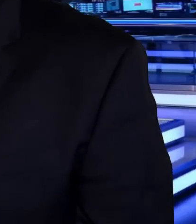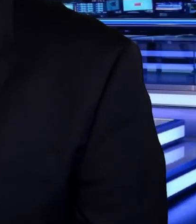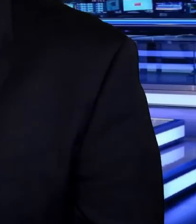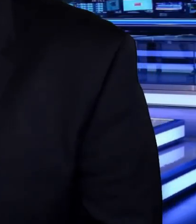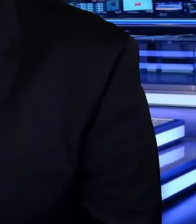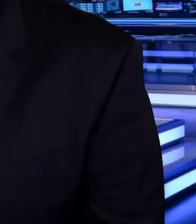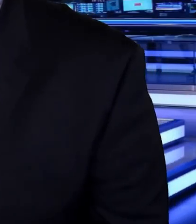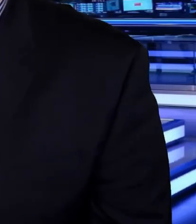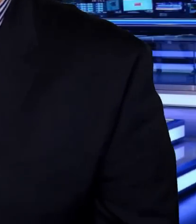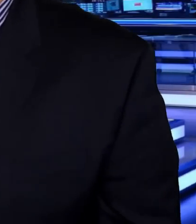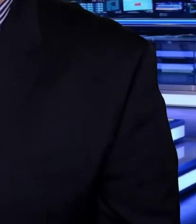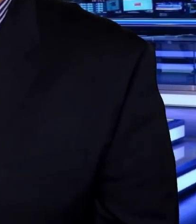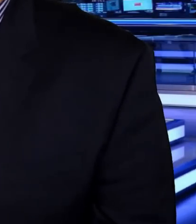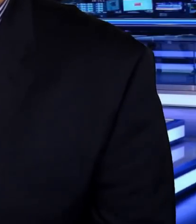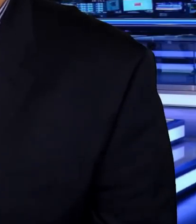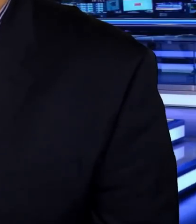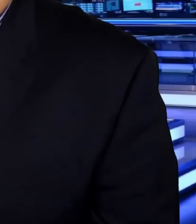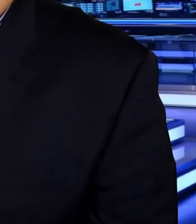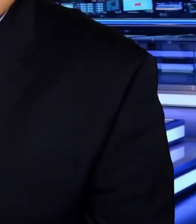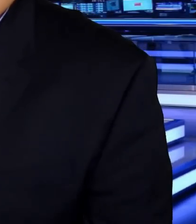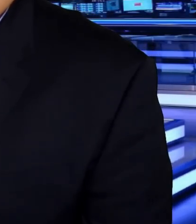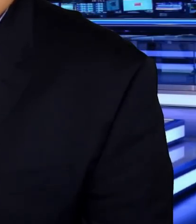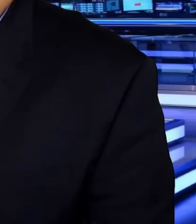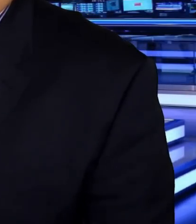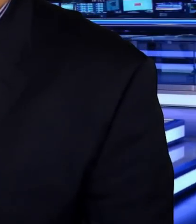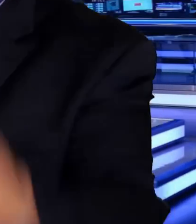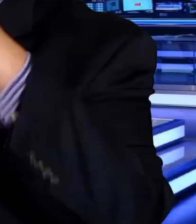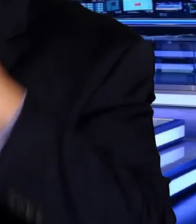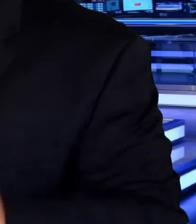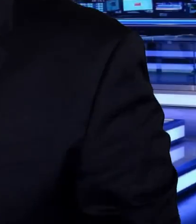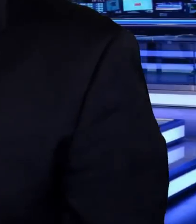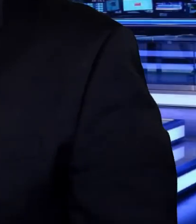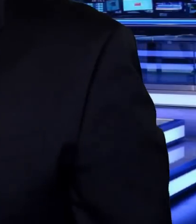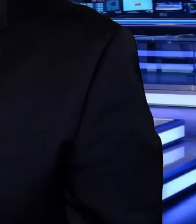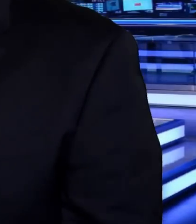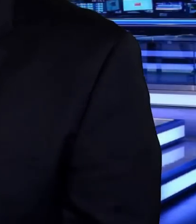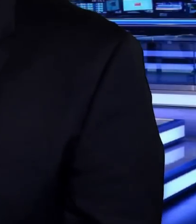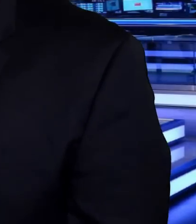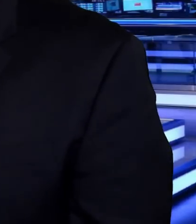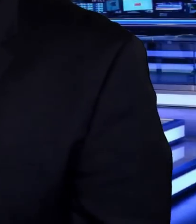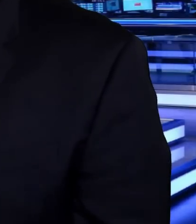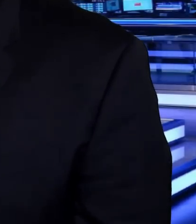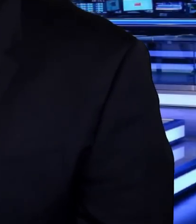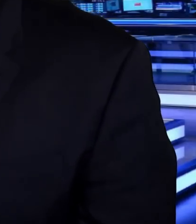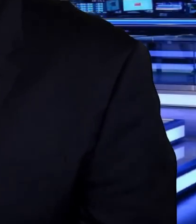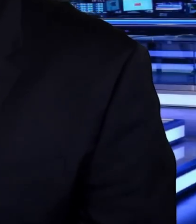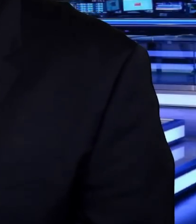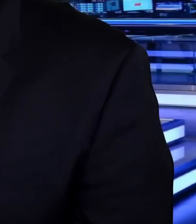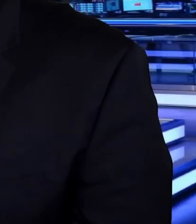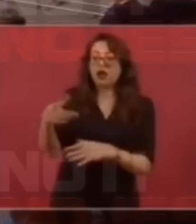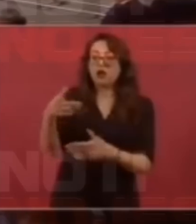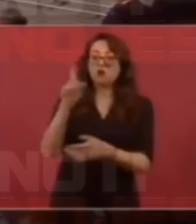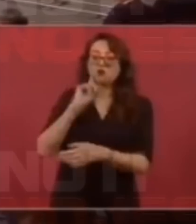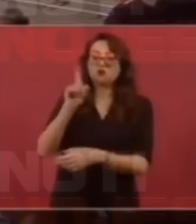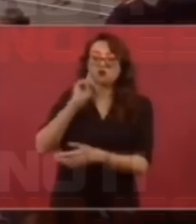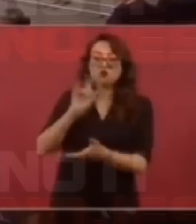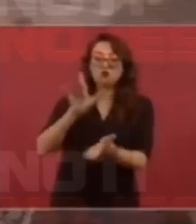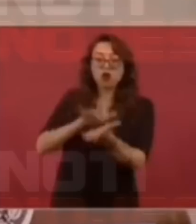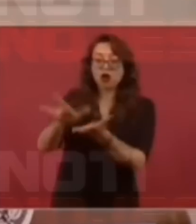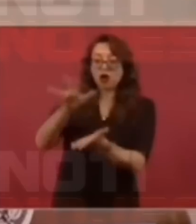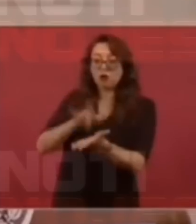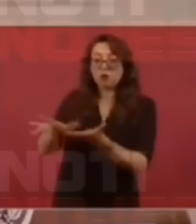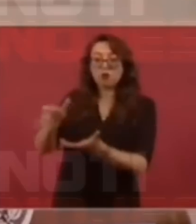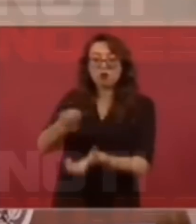este tweet. No mames, diría Carlitos. Por su parte, AMLO dijo que la Sedena pagó el viaje. De las